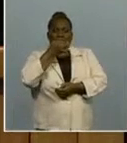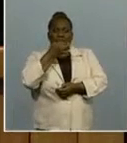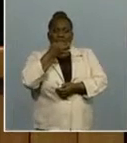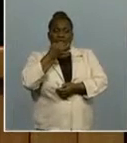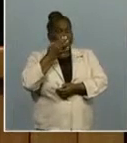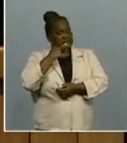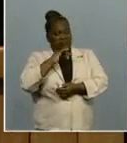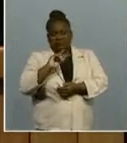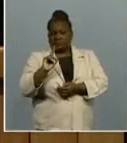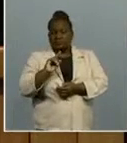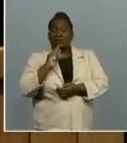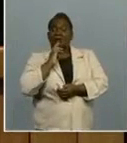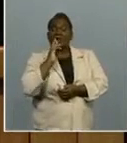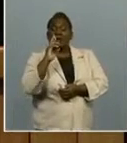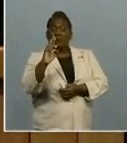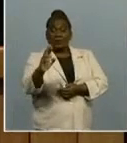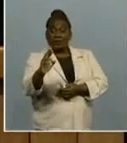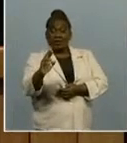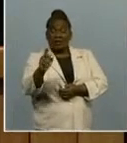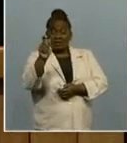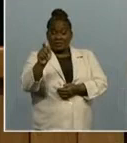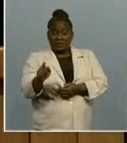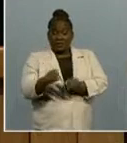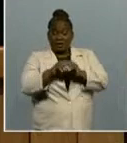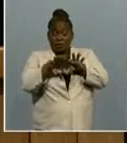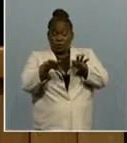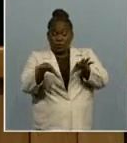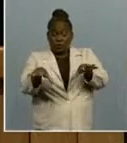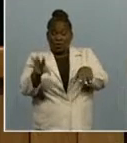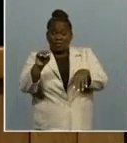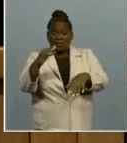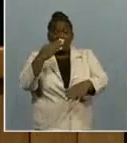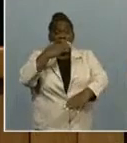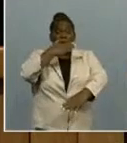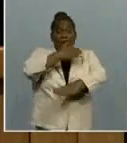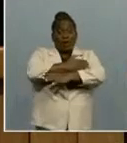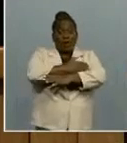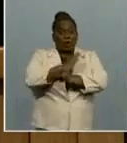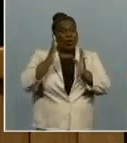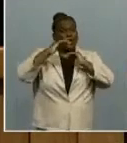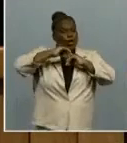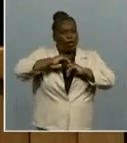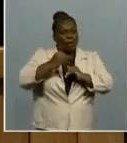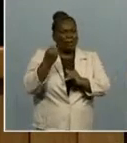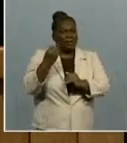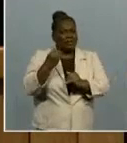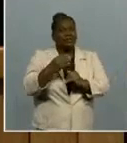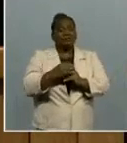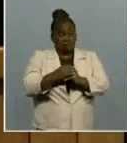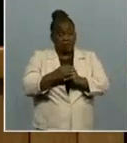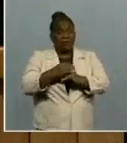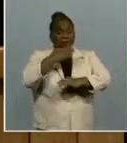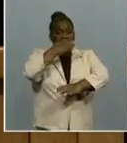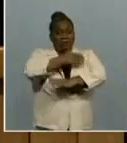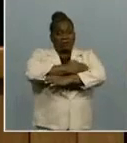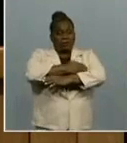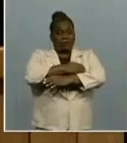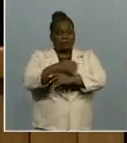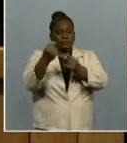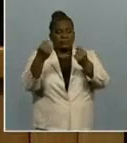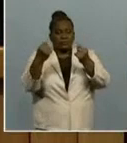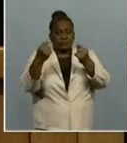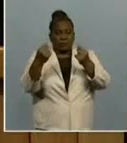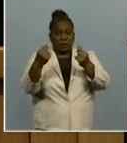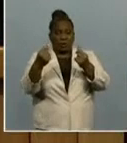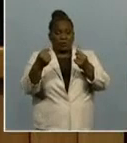responder a los que consumismos difunden la idea de que el bloqueo no existe el bloqueo económico comercial